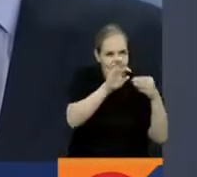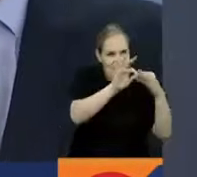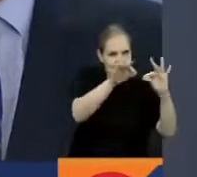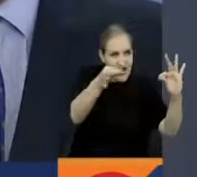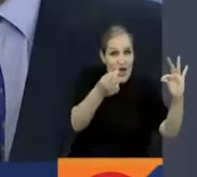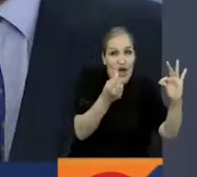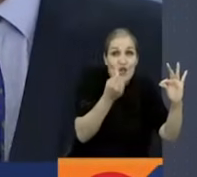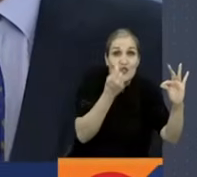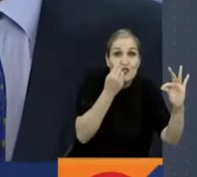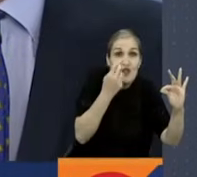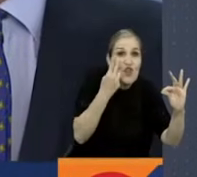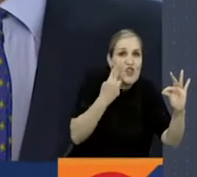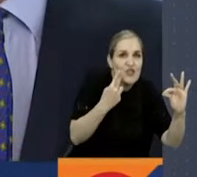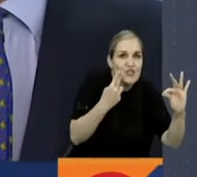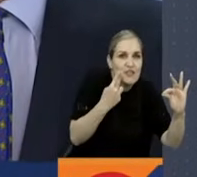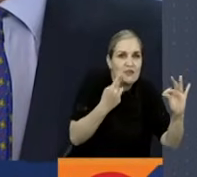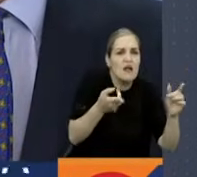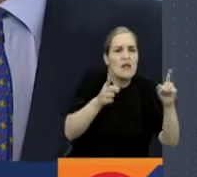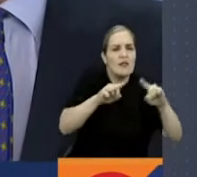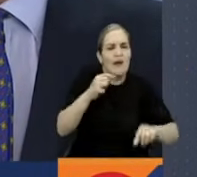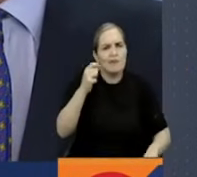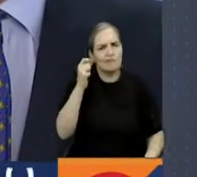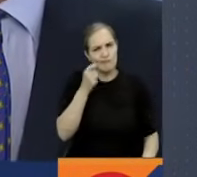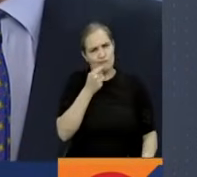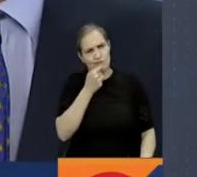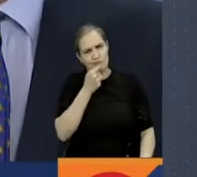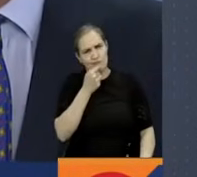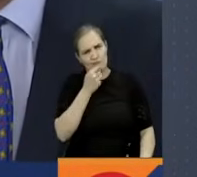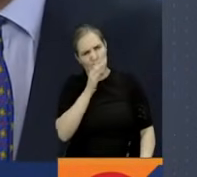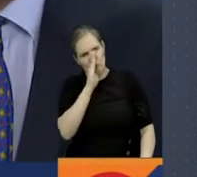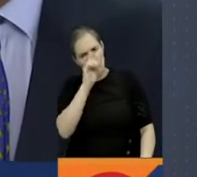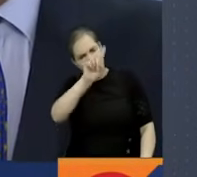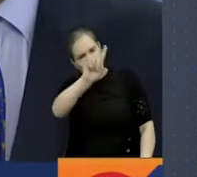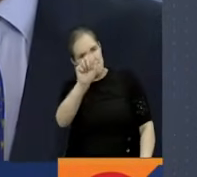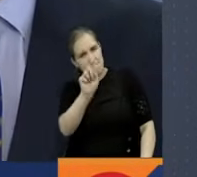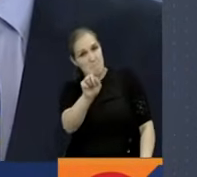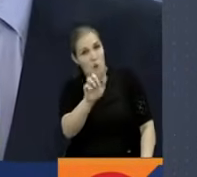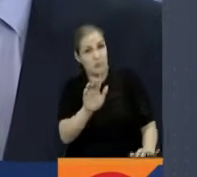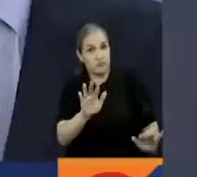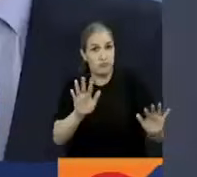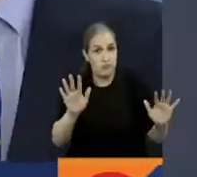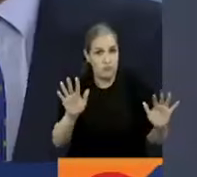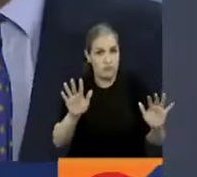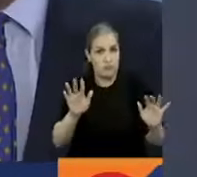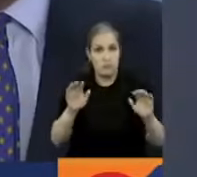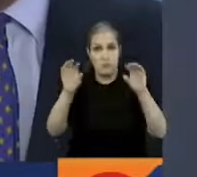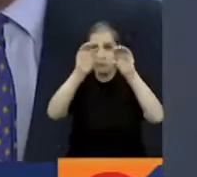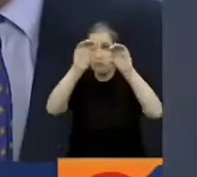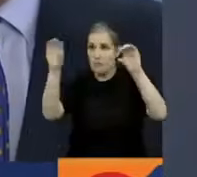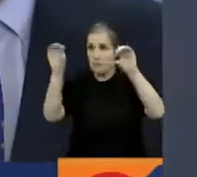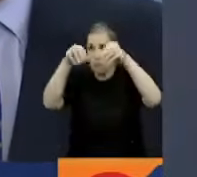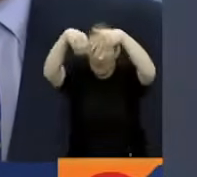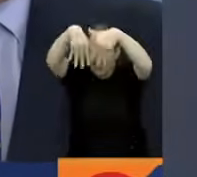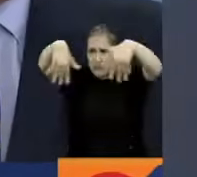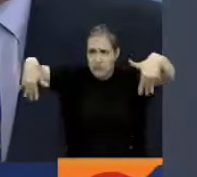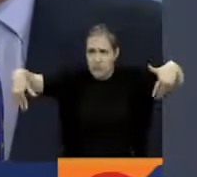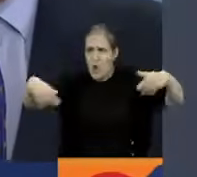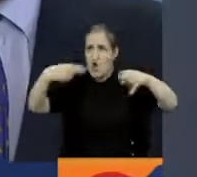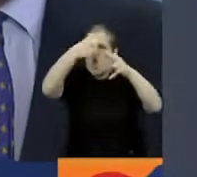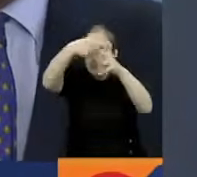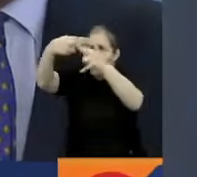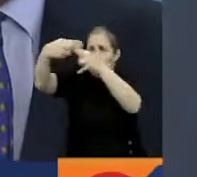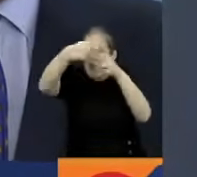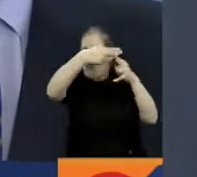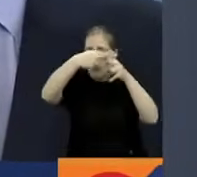declaración del presidente de la República, también creemos que quedan las siguientes preguntas. ¿Estuvo guardado un organigrama con este nivel de detalle tan